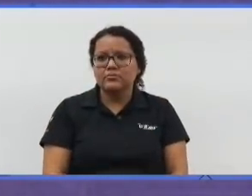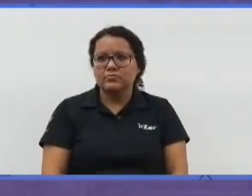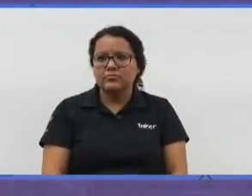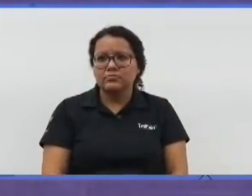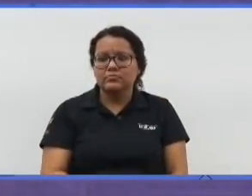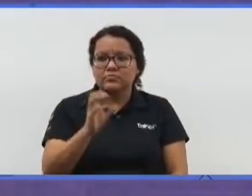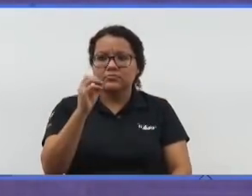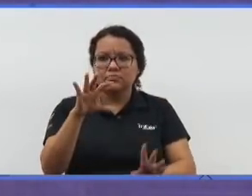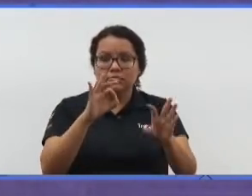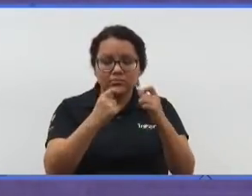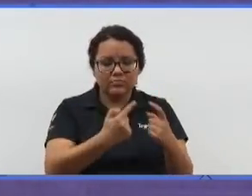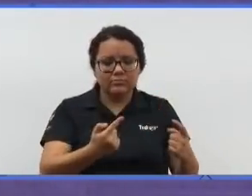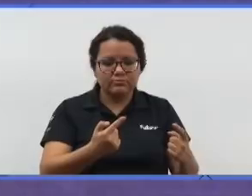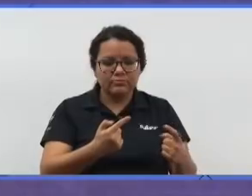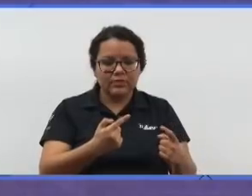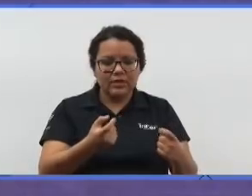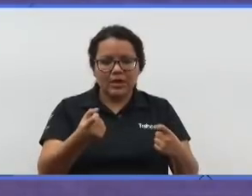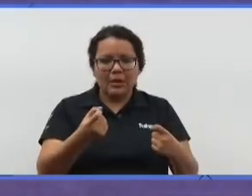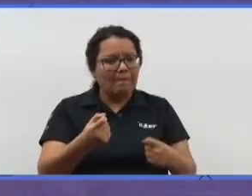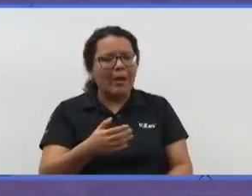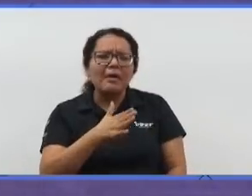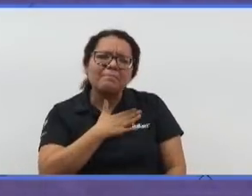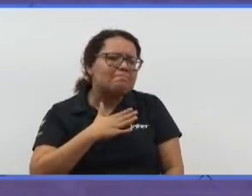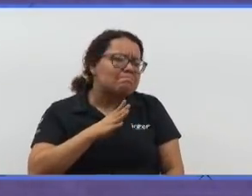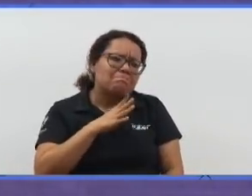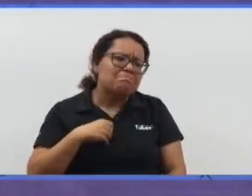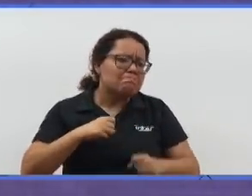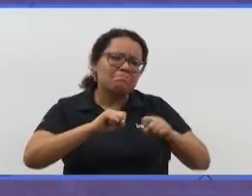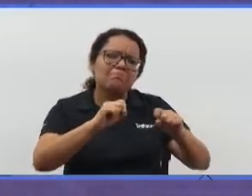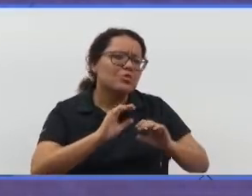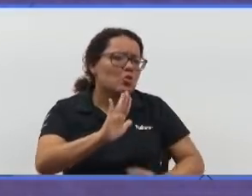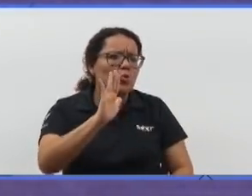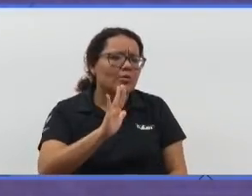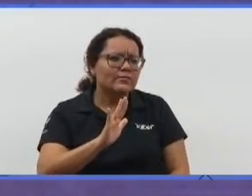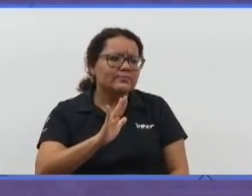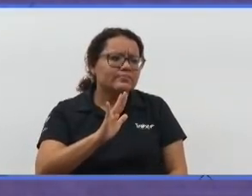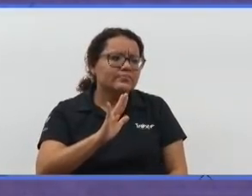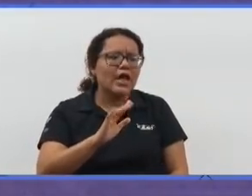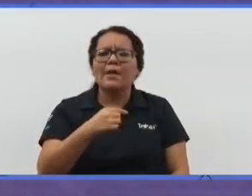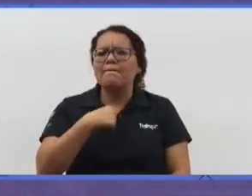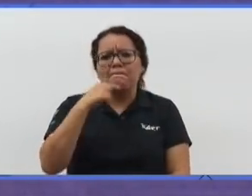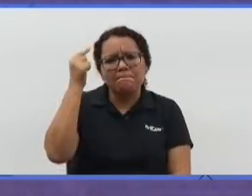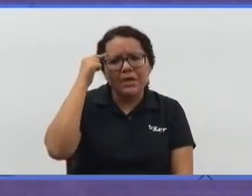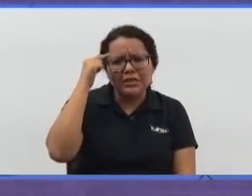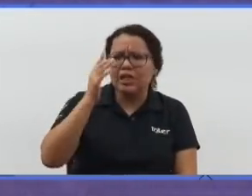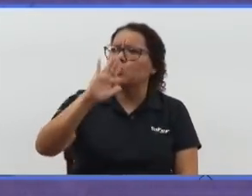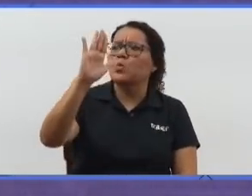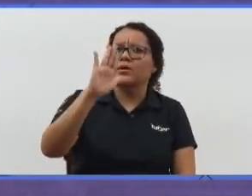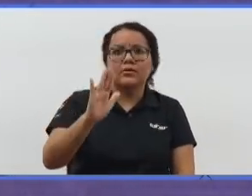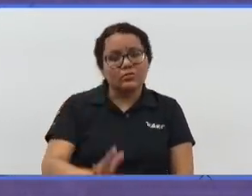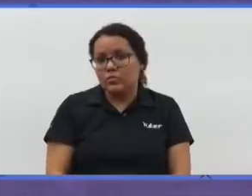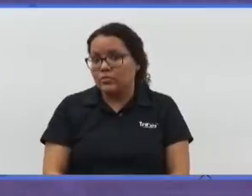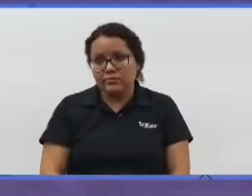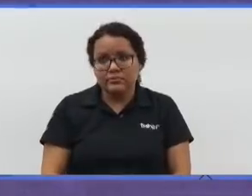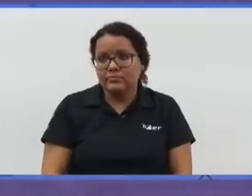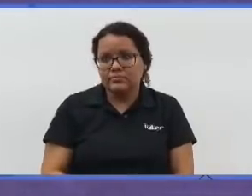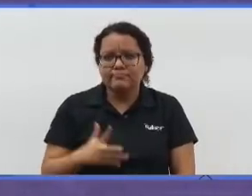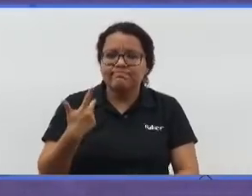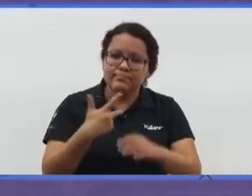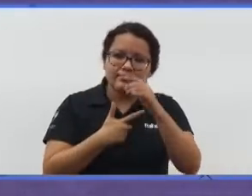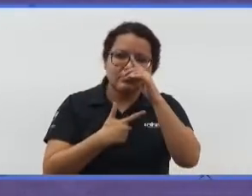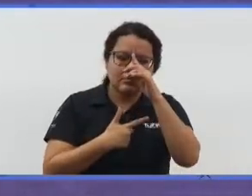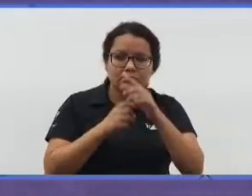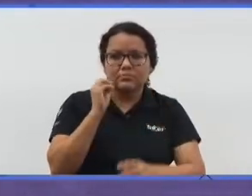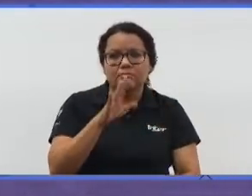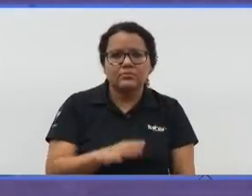como como nunca se ha muerto crees que nunca le va a pasar alguien entiende lo que estoy diciendo y somos tan salvajes